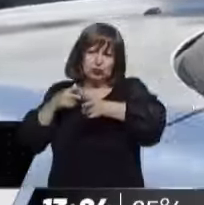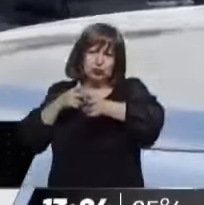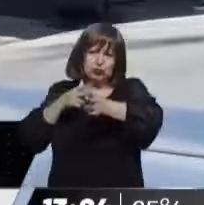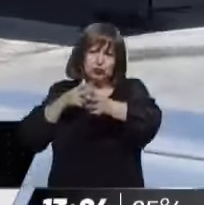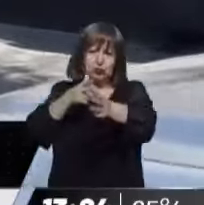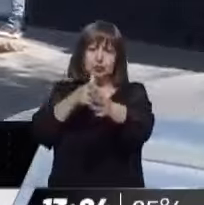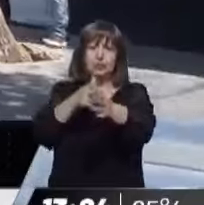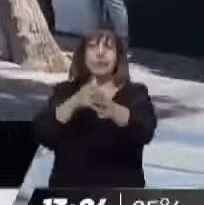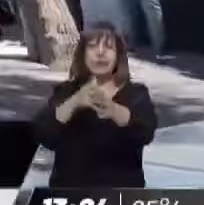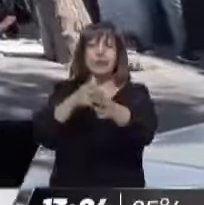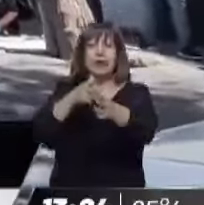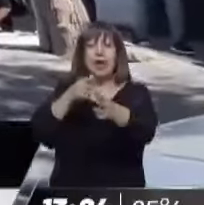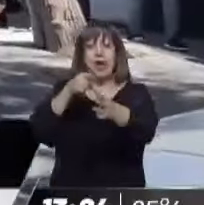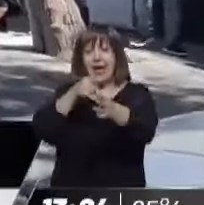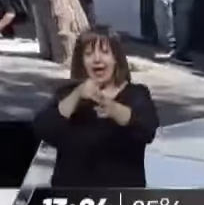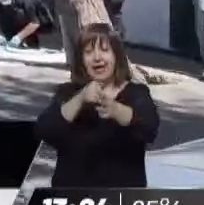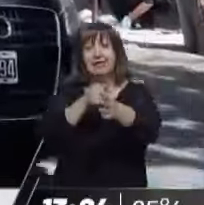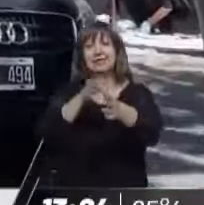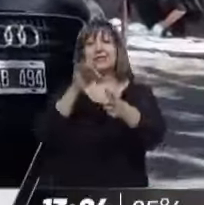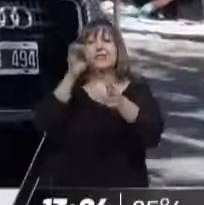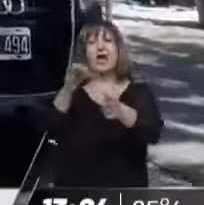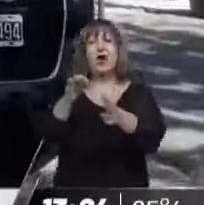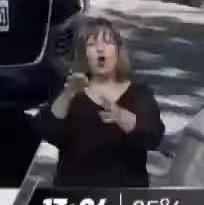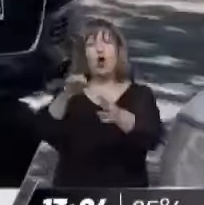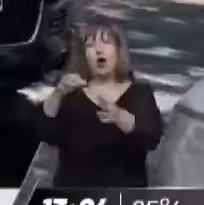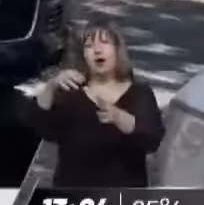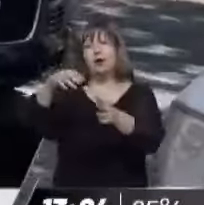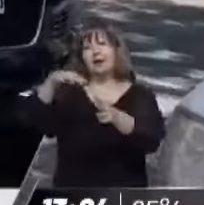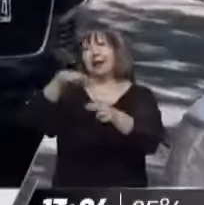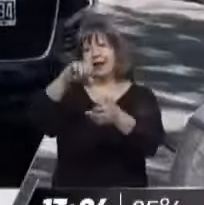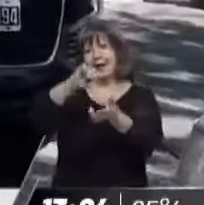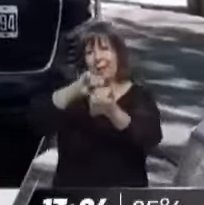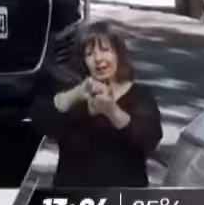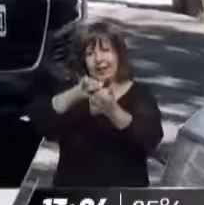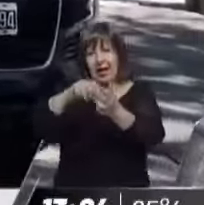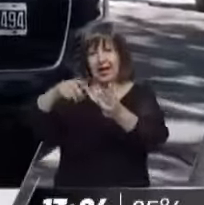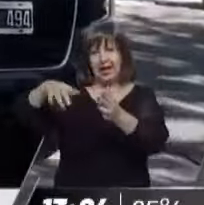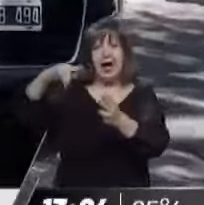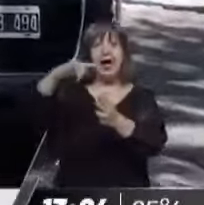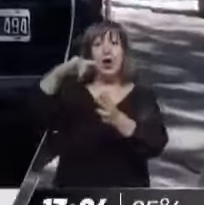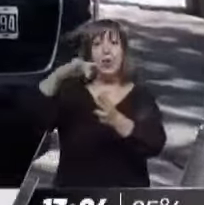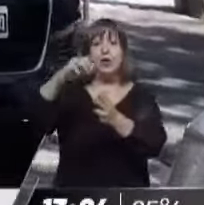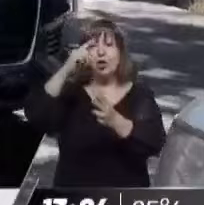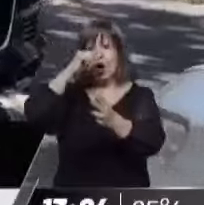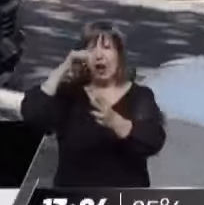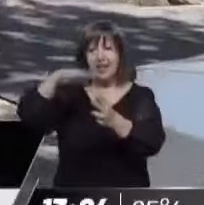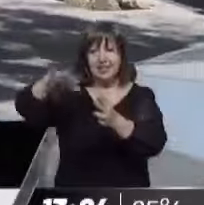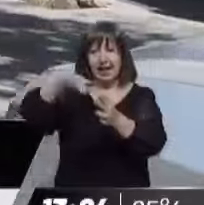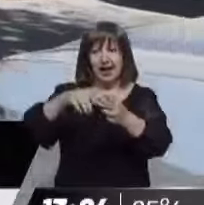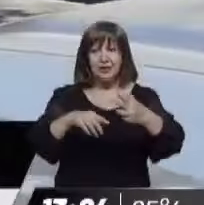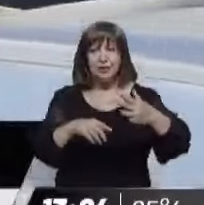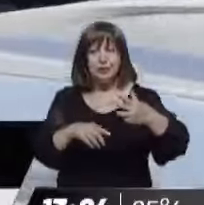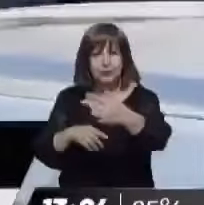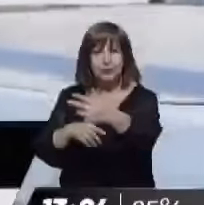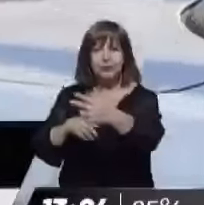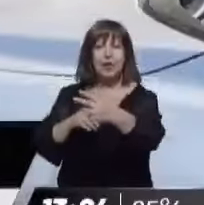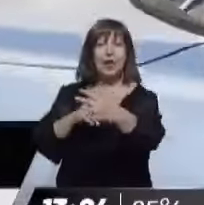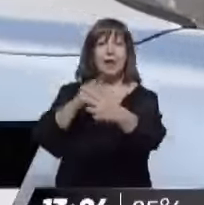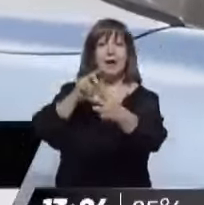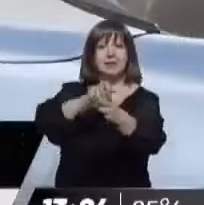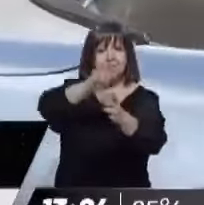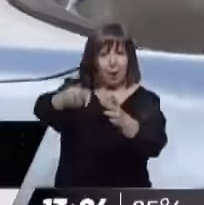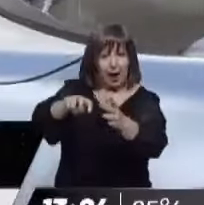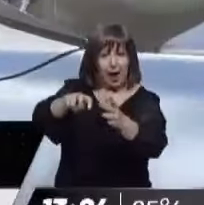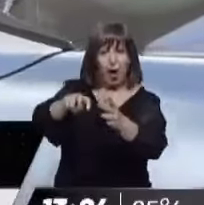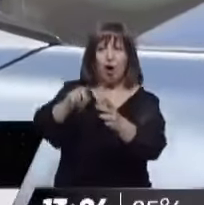confirman a esta hora que la policía ha desbaratado una banda que realizaba entraderas domiciliarias. Barrio Las Cortaderas 3, que eso es la zona de Los Corralitos. Los Corralitos.